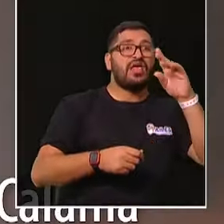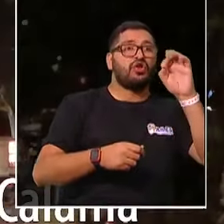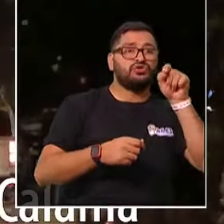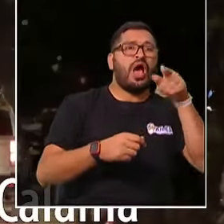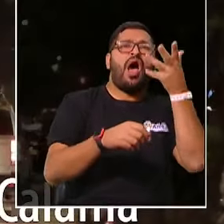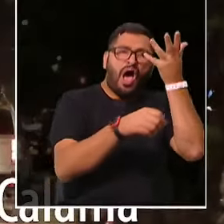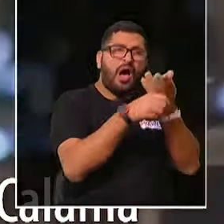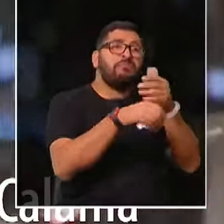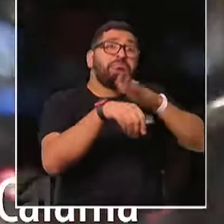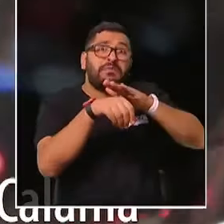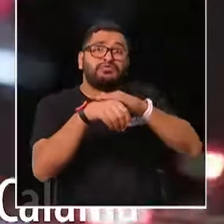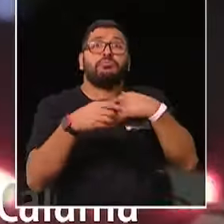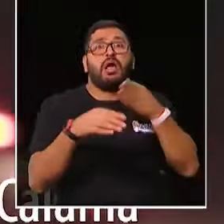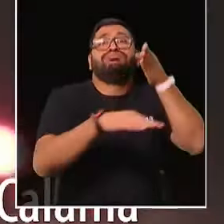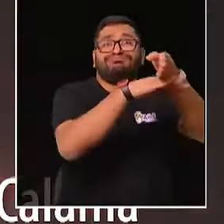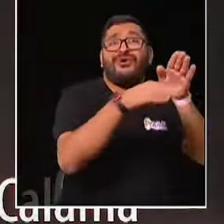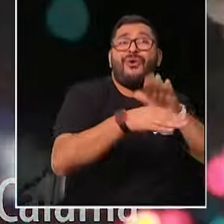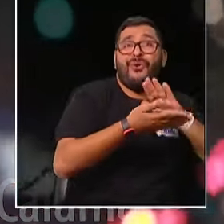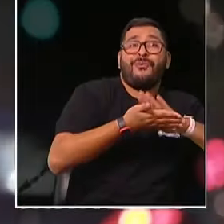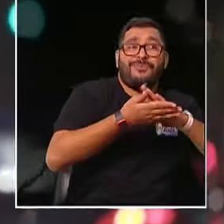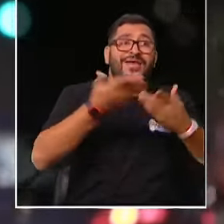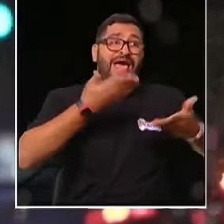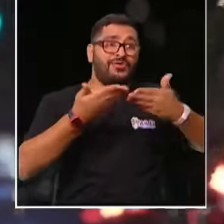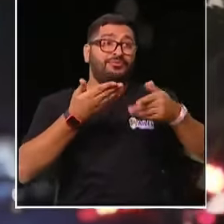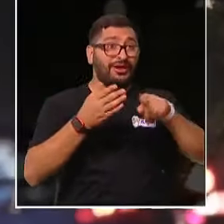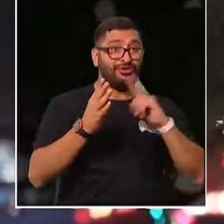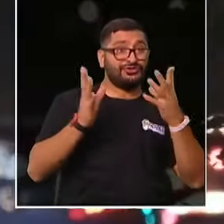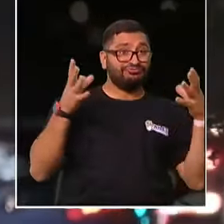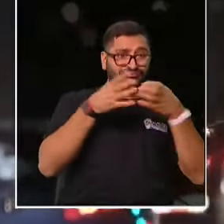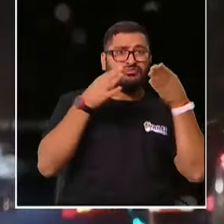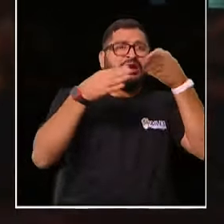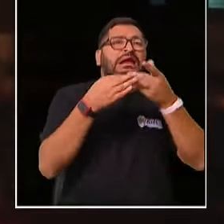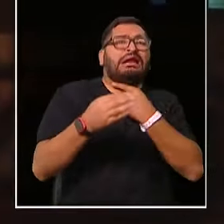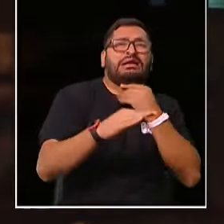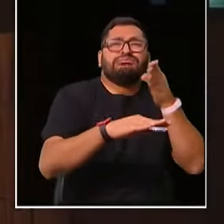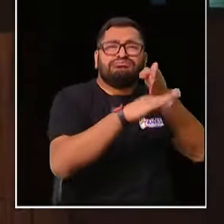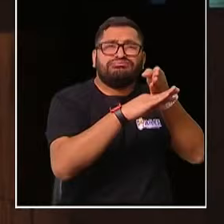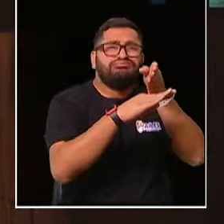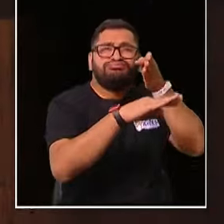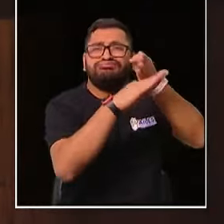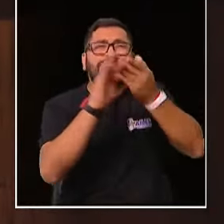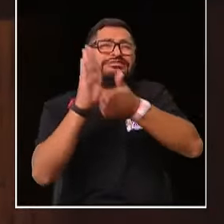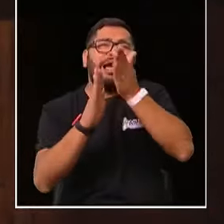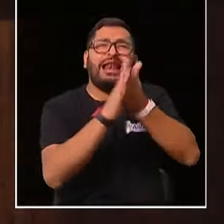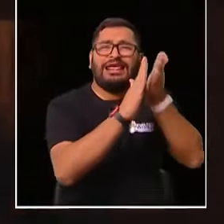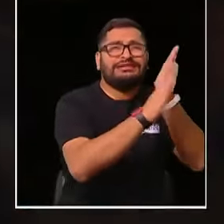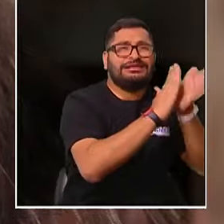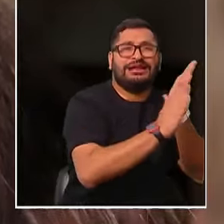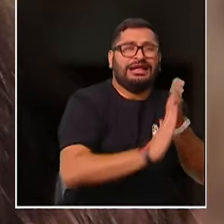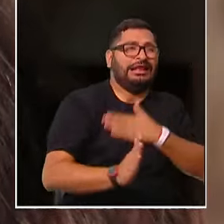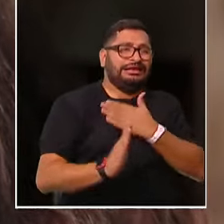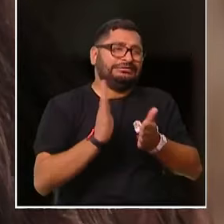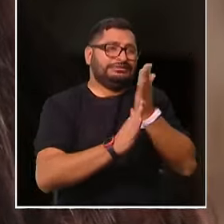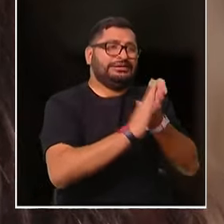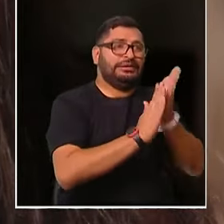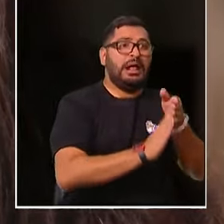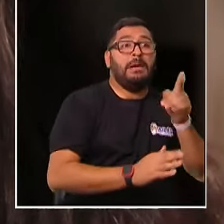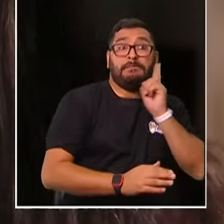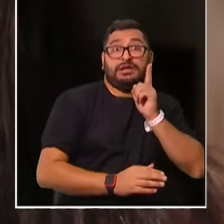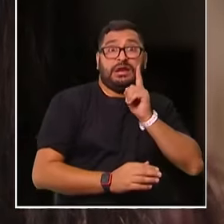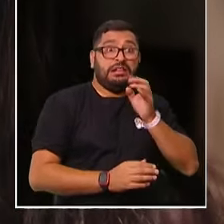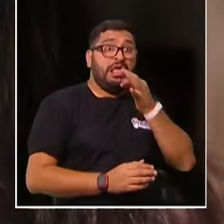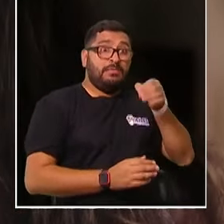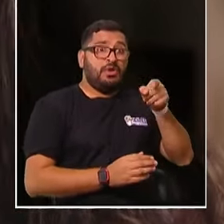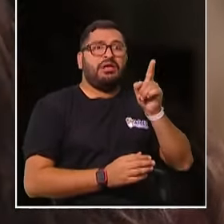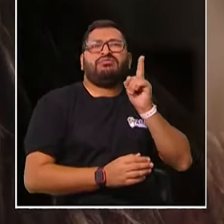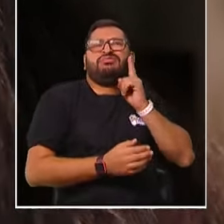pedido permiso para un cumpleaños. Nosotros esa noche queríamos puro salir. De mentira dijimos que íbamos a